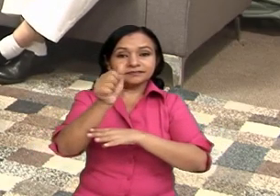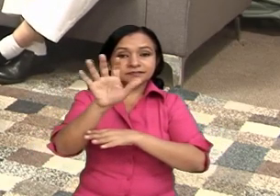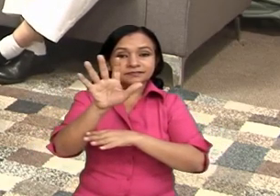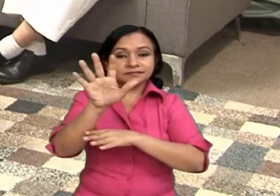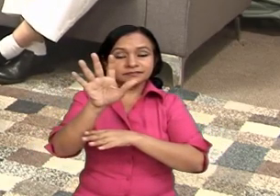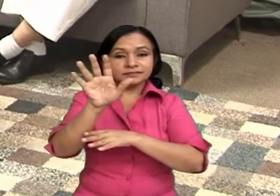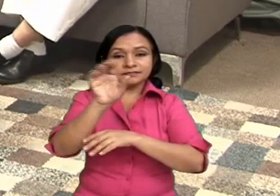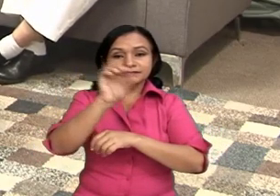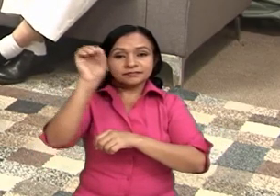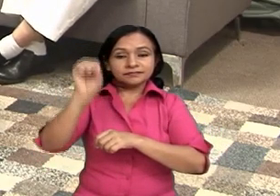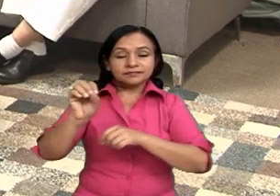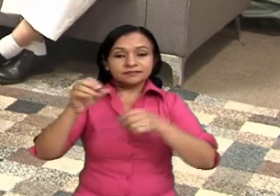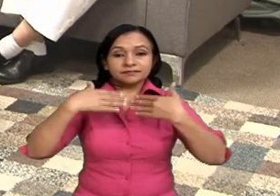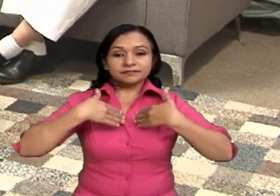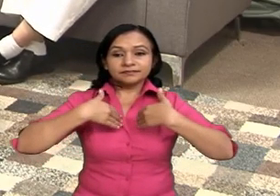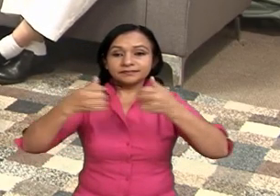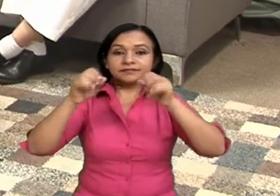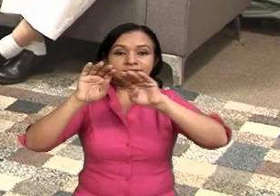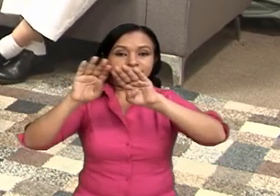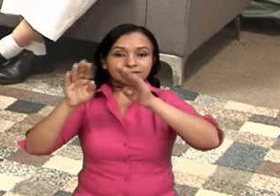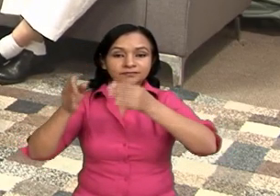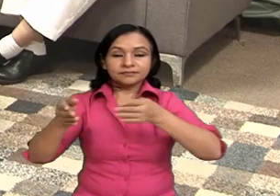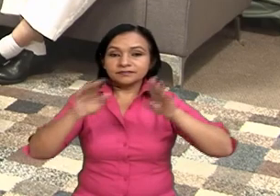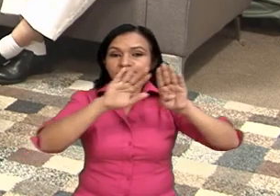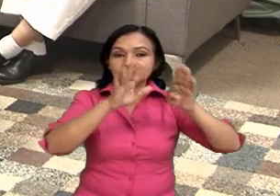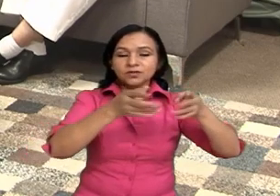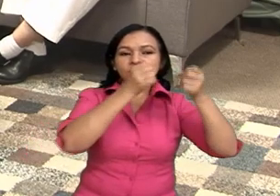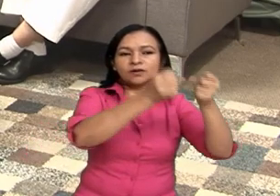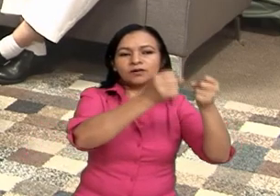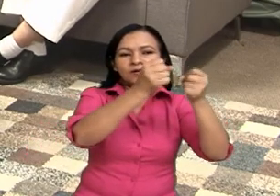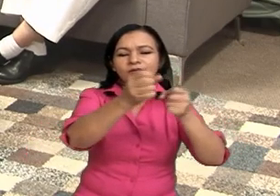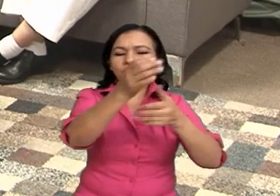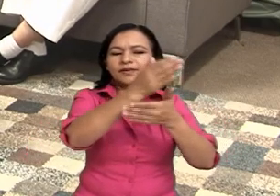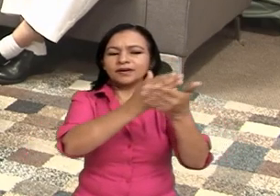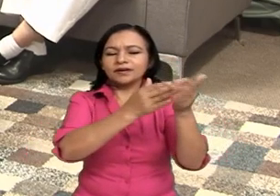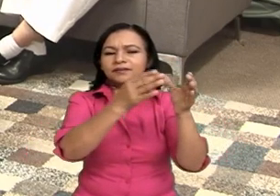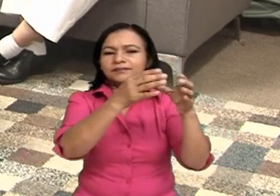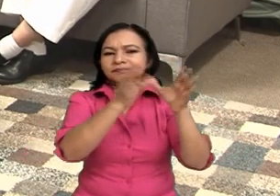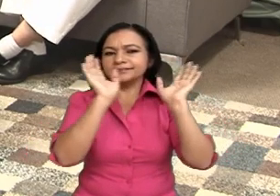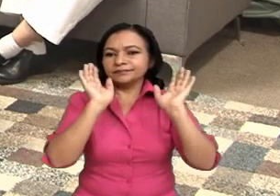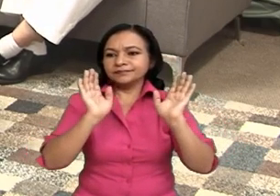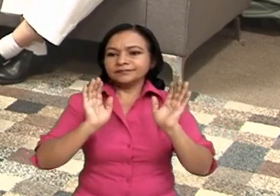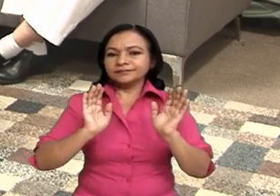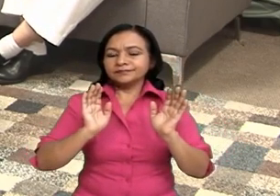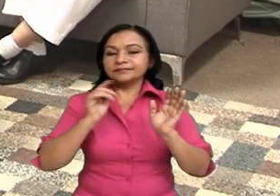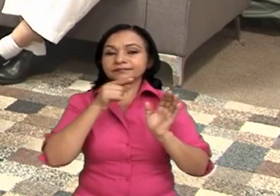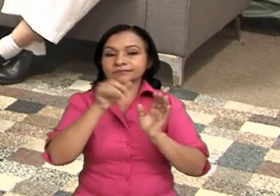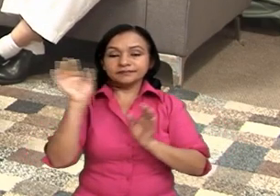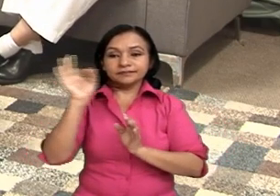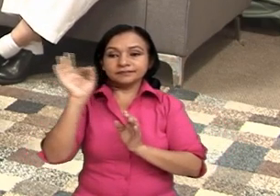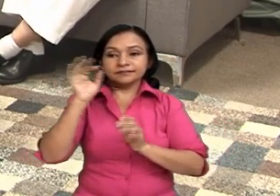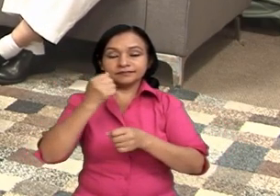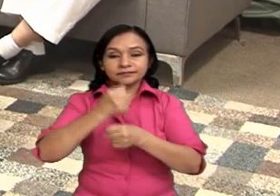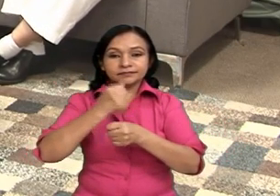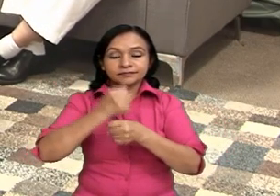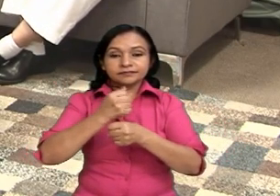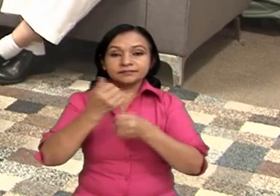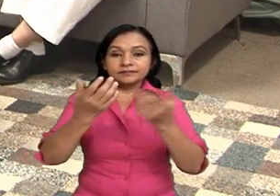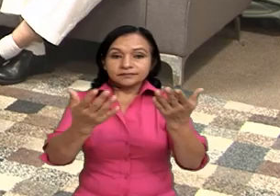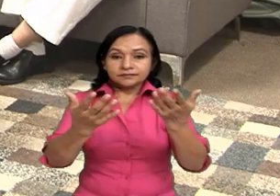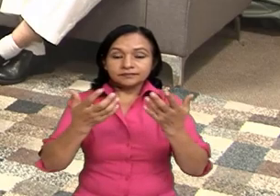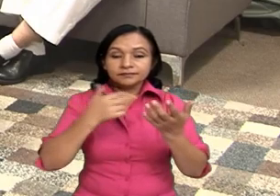del sector salud, somos mujeres. Okay. El resto son hombres. Y entonces, dentro de ese mecanismo, lo que nos